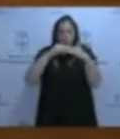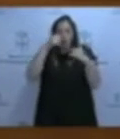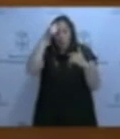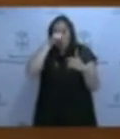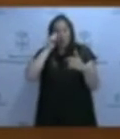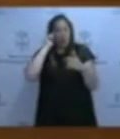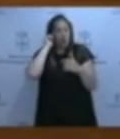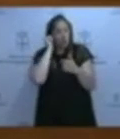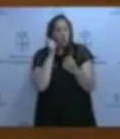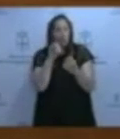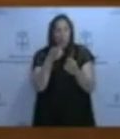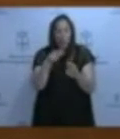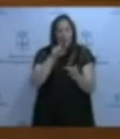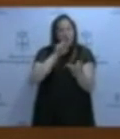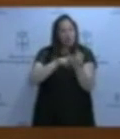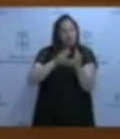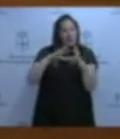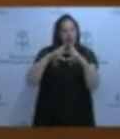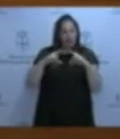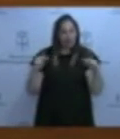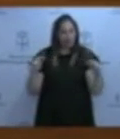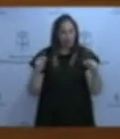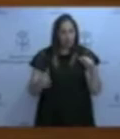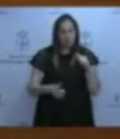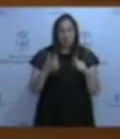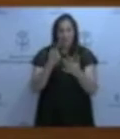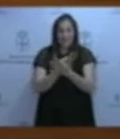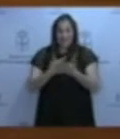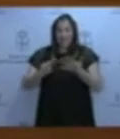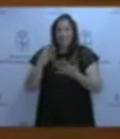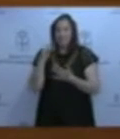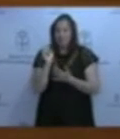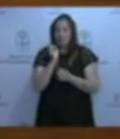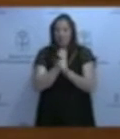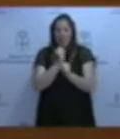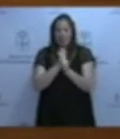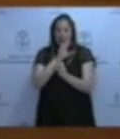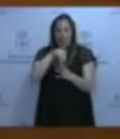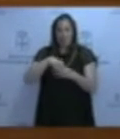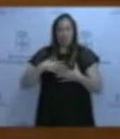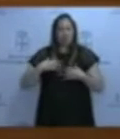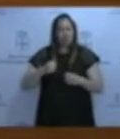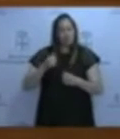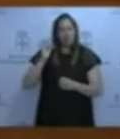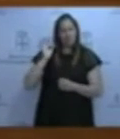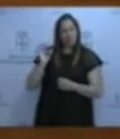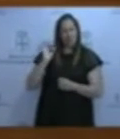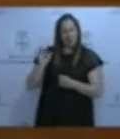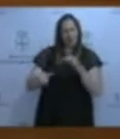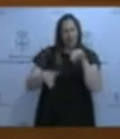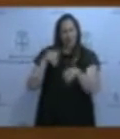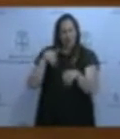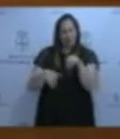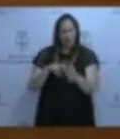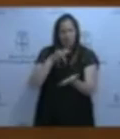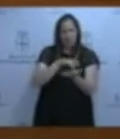usuarias asturianes y los 16.000 trabajadores de la sanidad no creo que valoren muy positivamente en estas elecciones que tanto el Partido